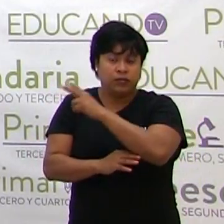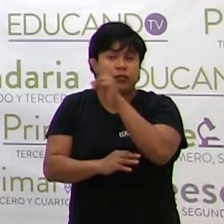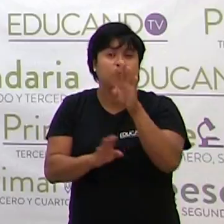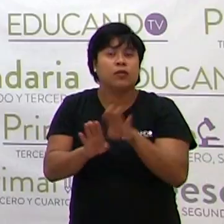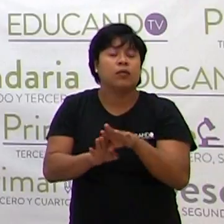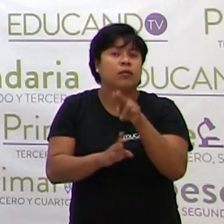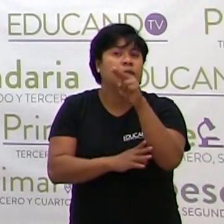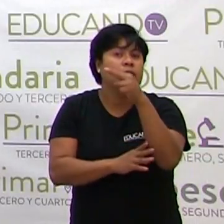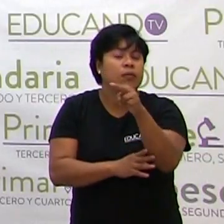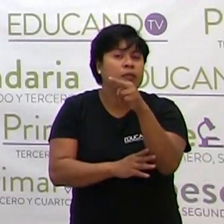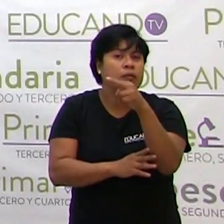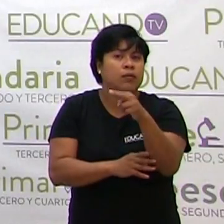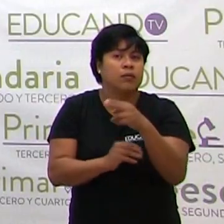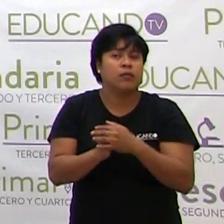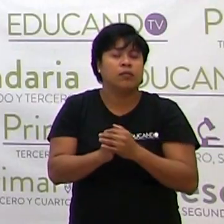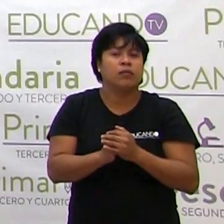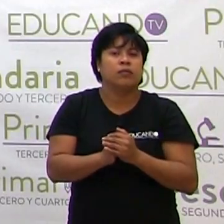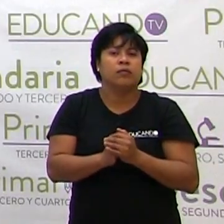llamar,